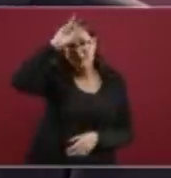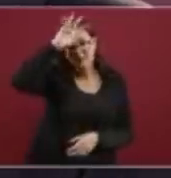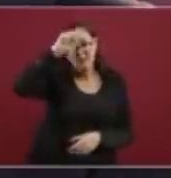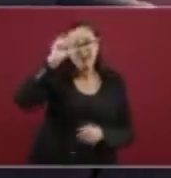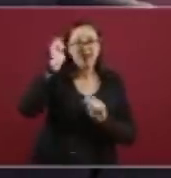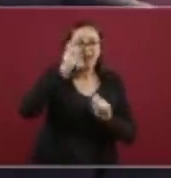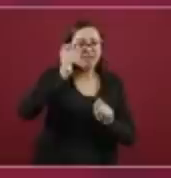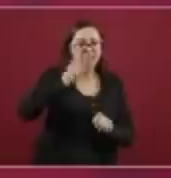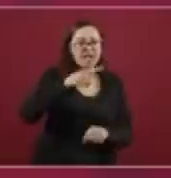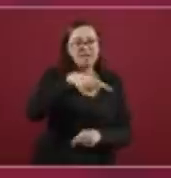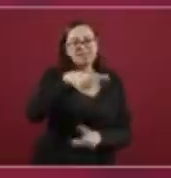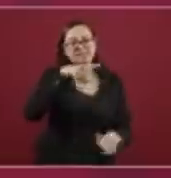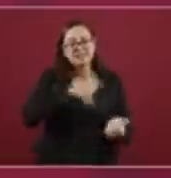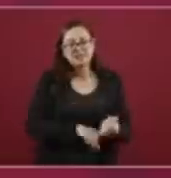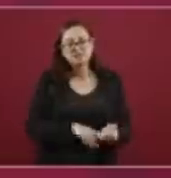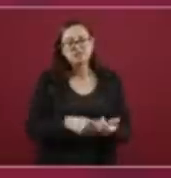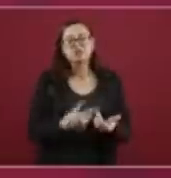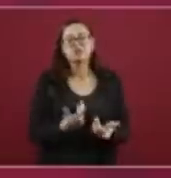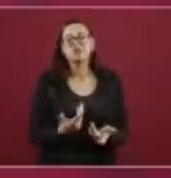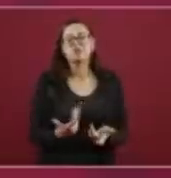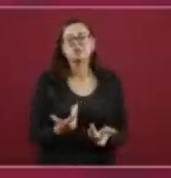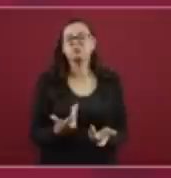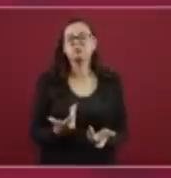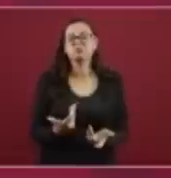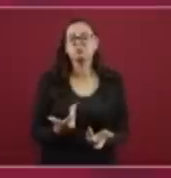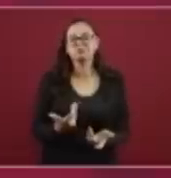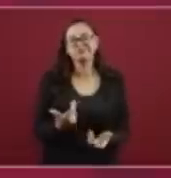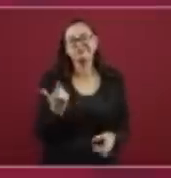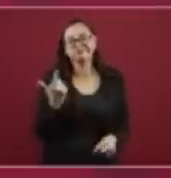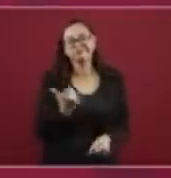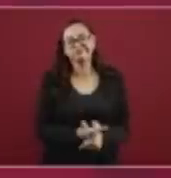Se logró que